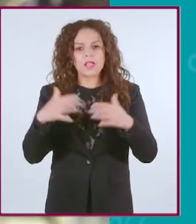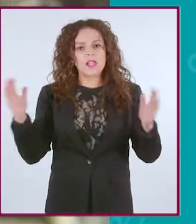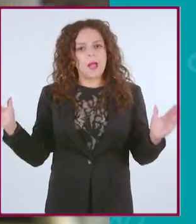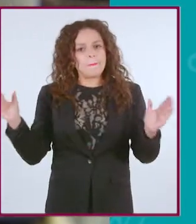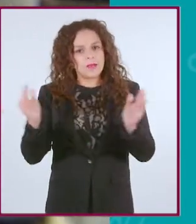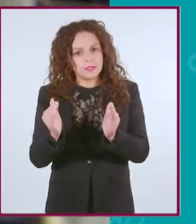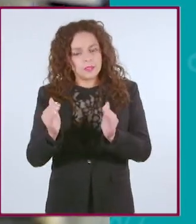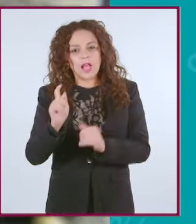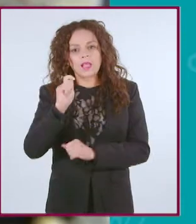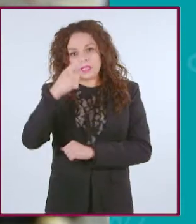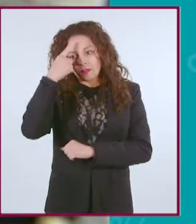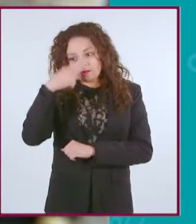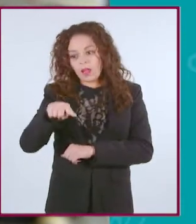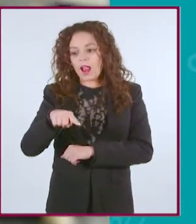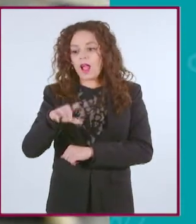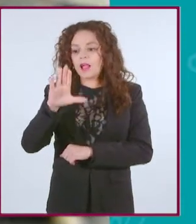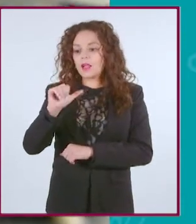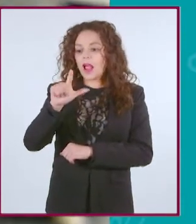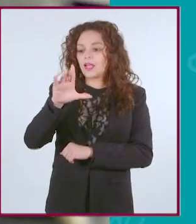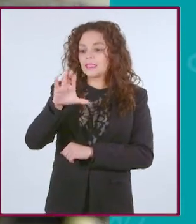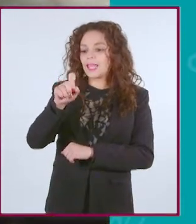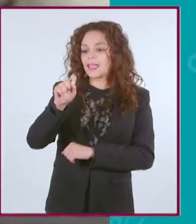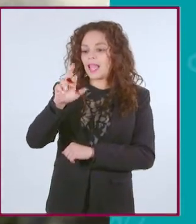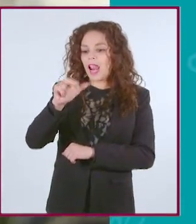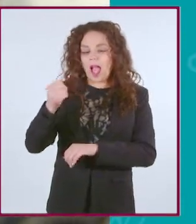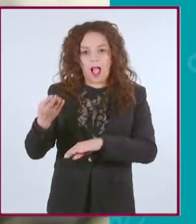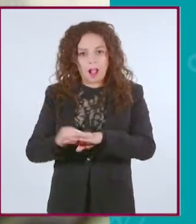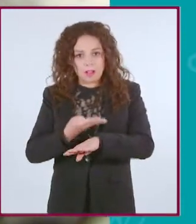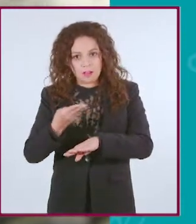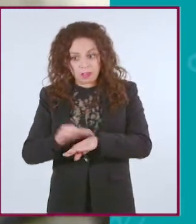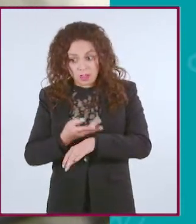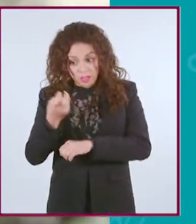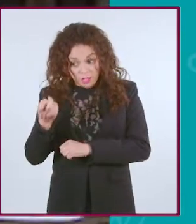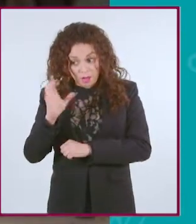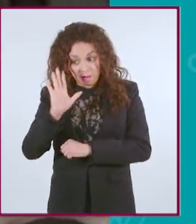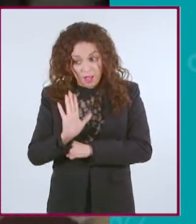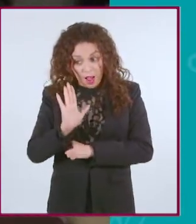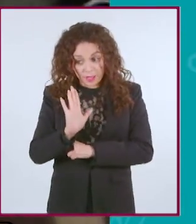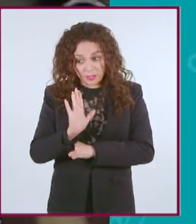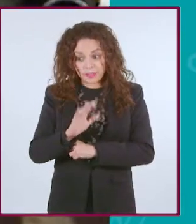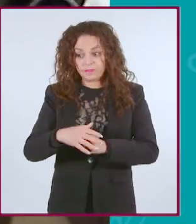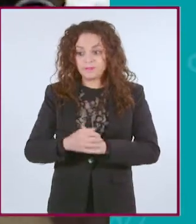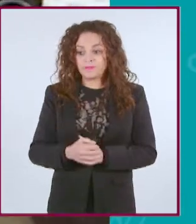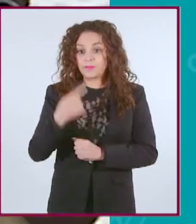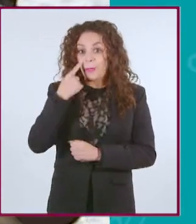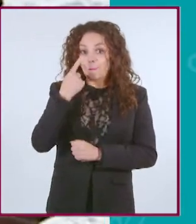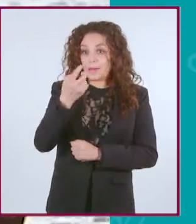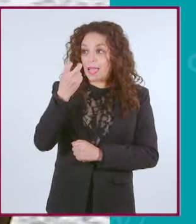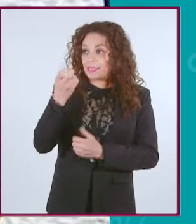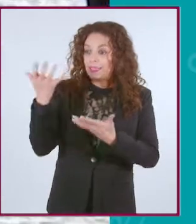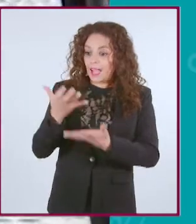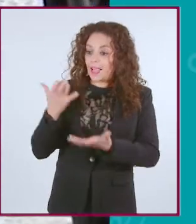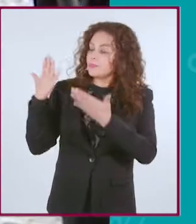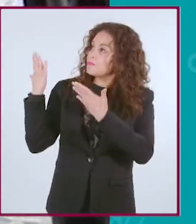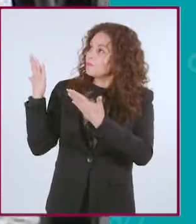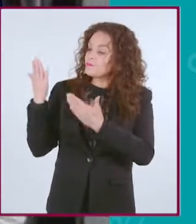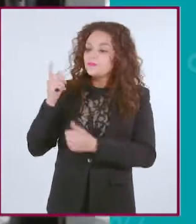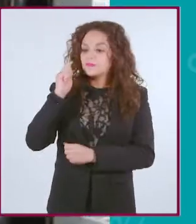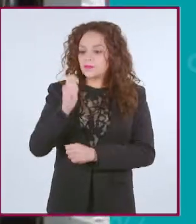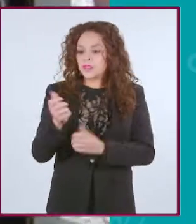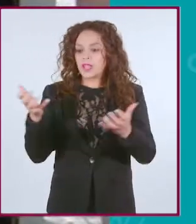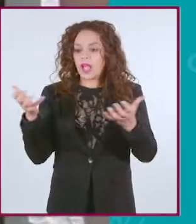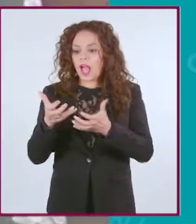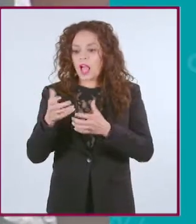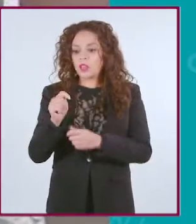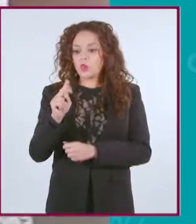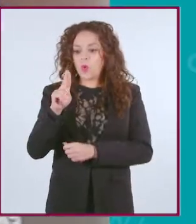es la calcetera. ¿Qué es esto? ¿Es lo que hace esto? La máquina produce el tubo